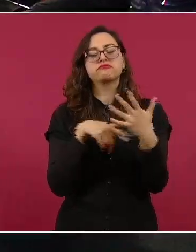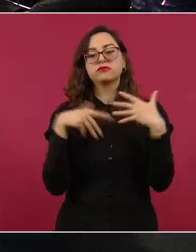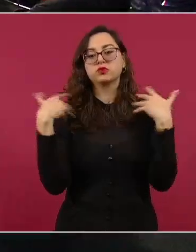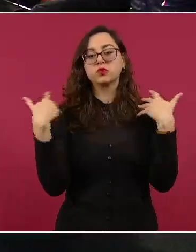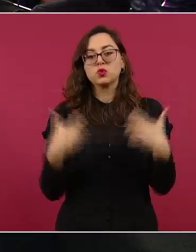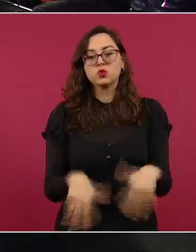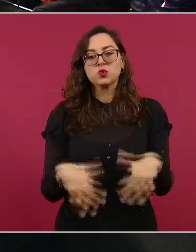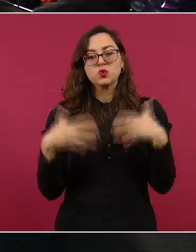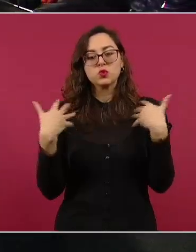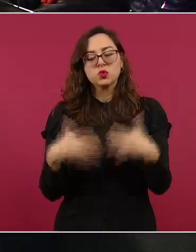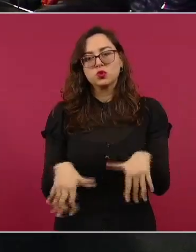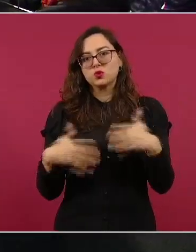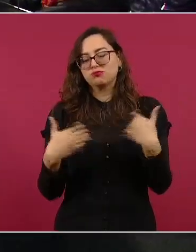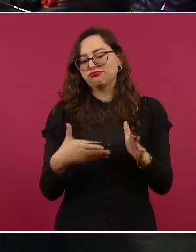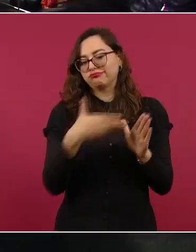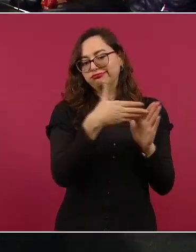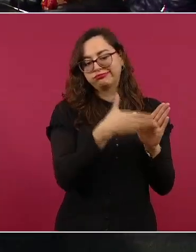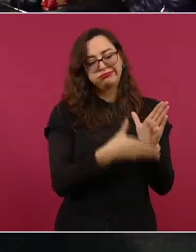esplendor.